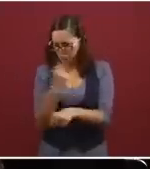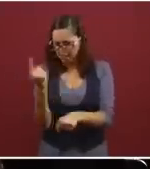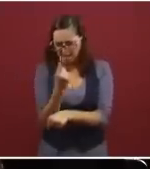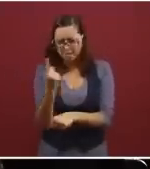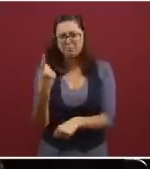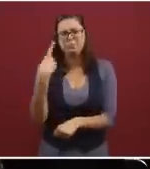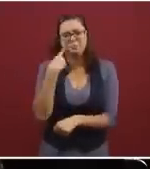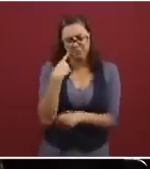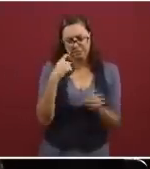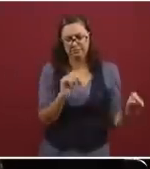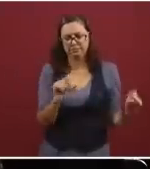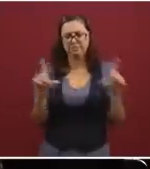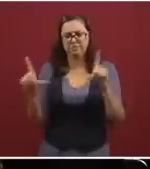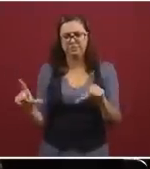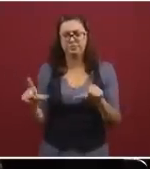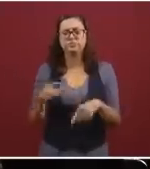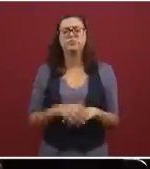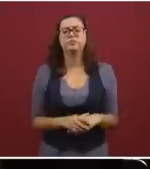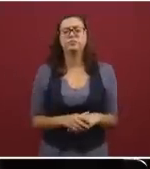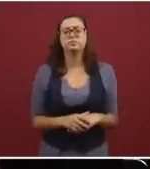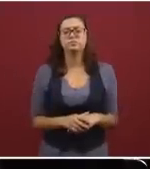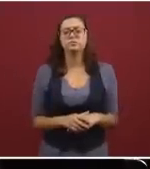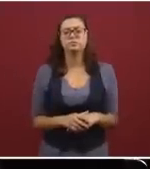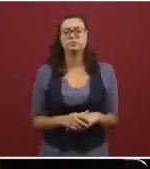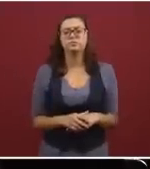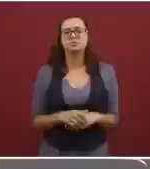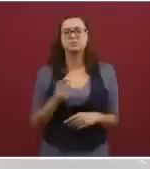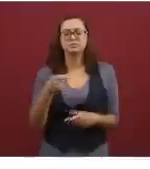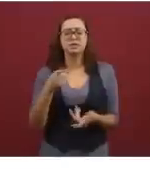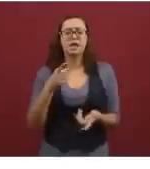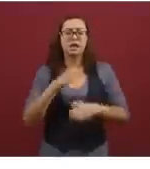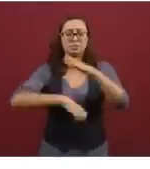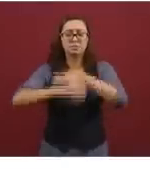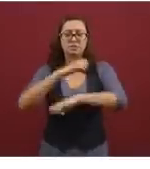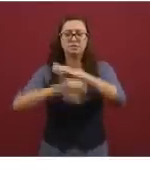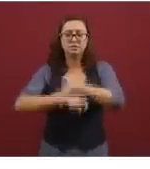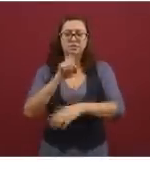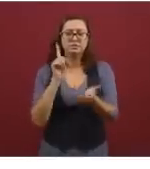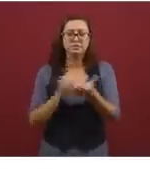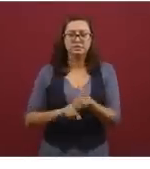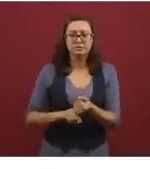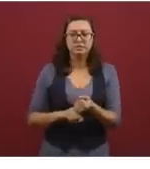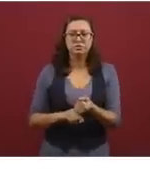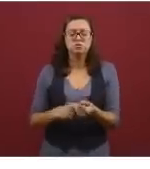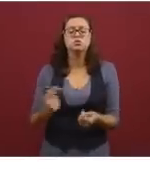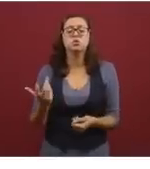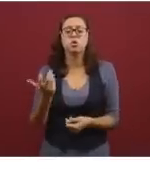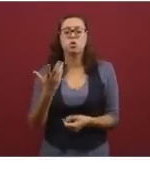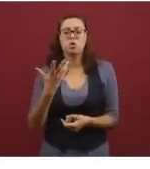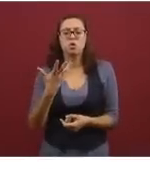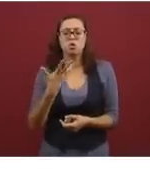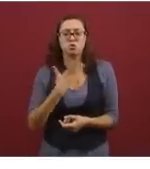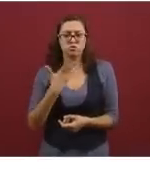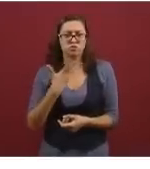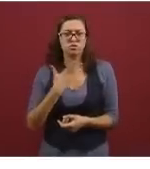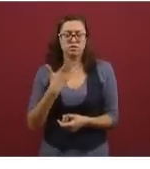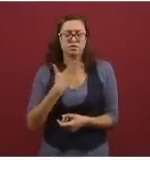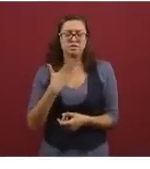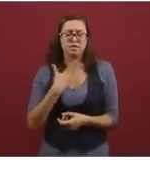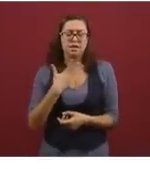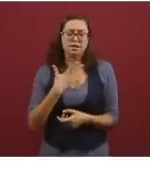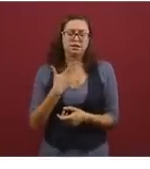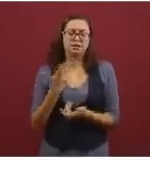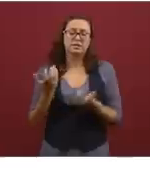Algunas empresas tienen activos. Por ejemplo, una empresa tiene un astillero, somos